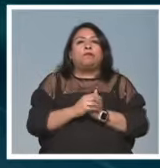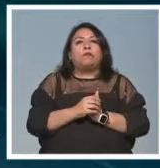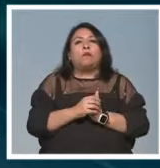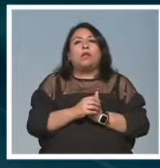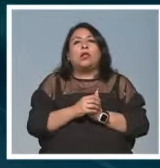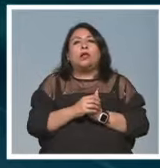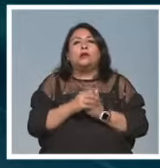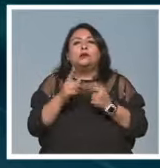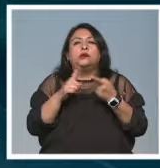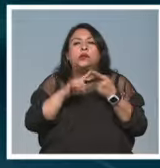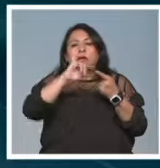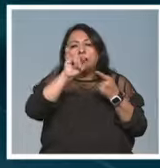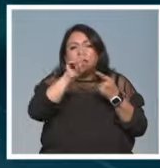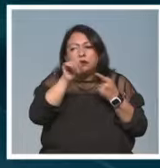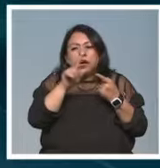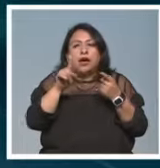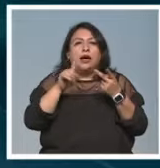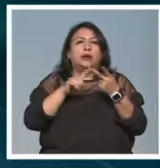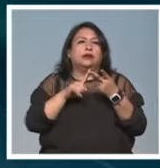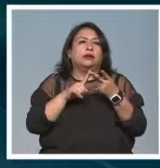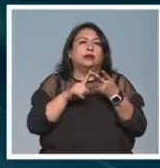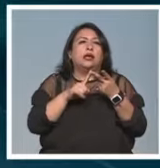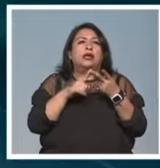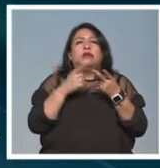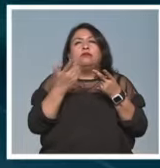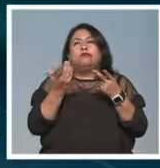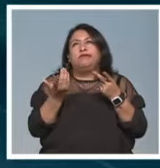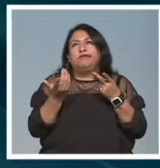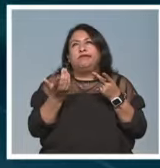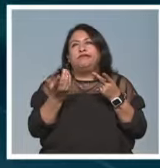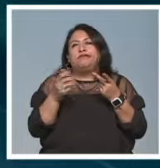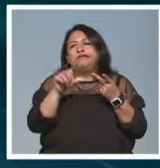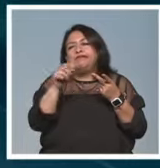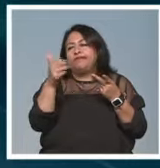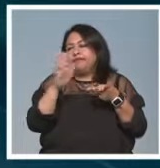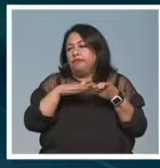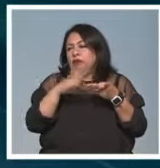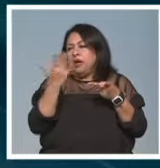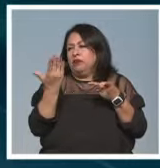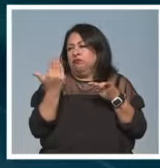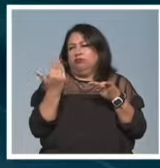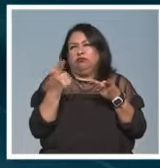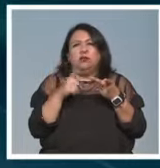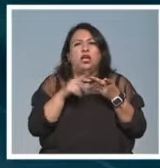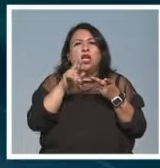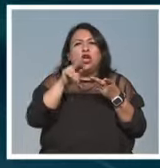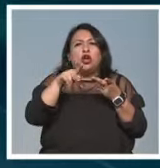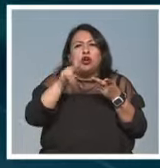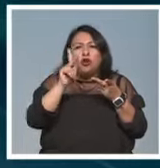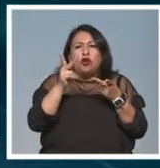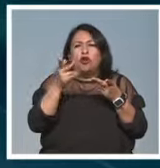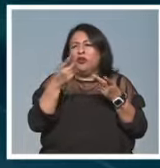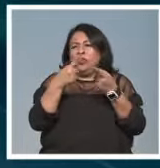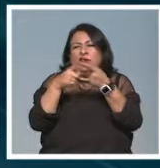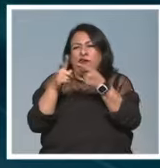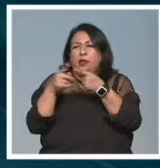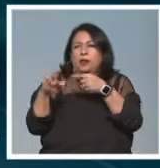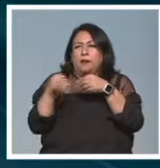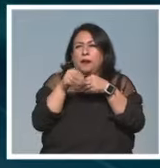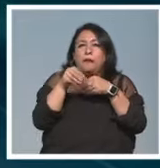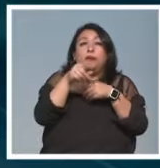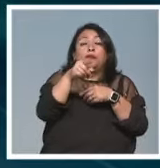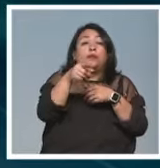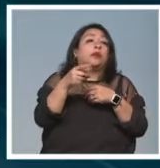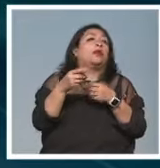con armonías de jazz, con ritmos de jazz, ritmos de más recientes, ¿no? Como rock, fusiones, etcétera. La